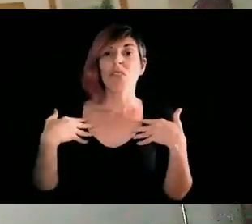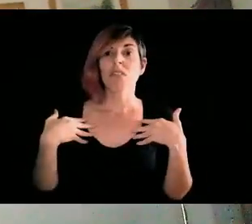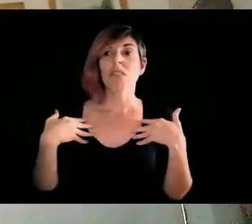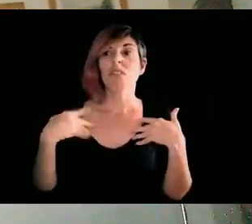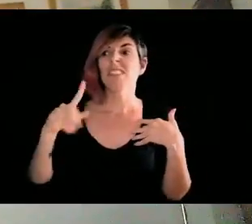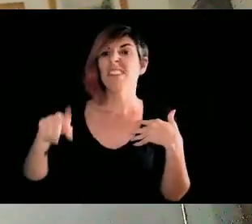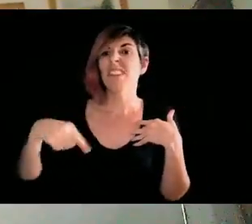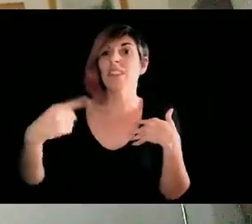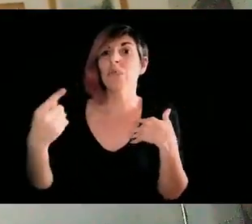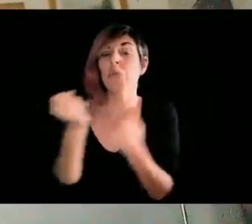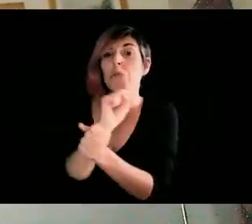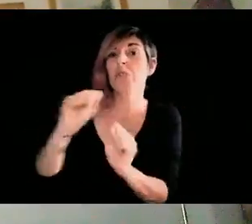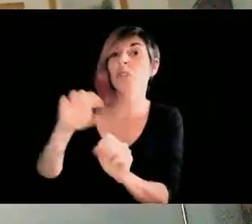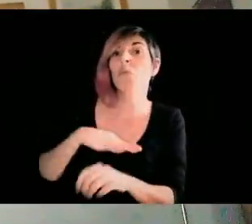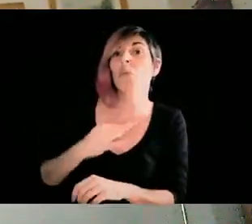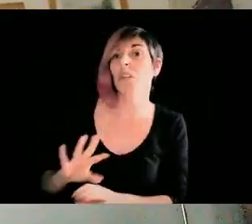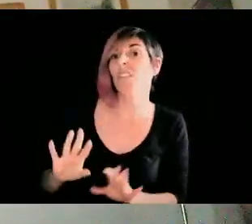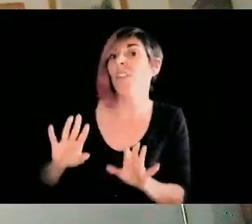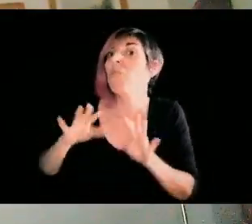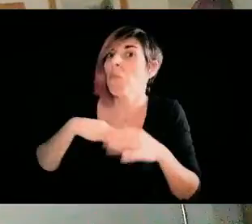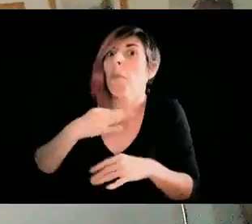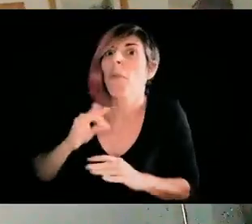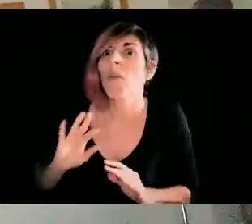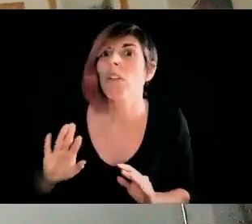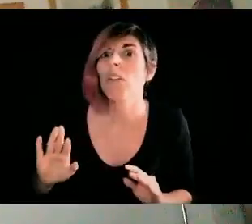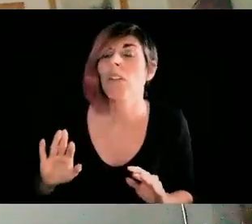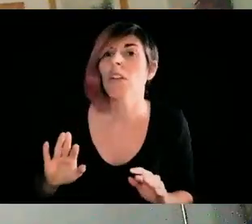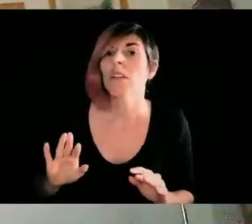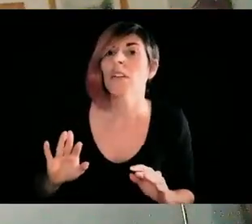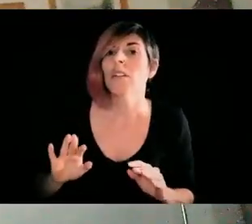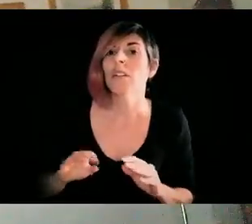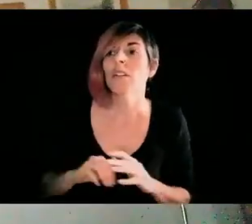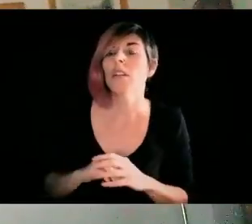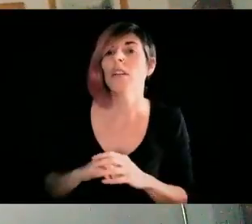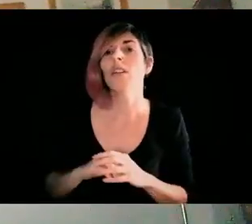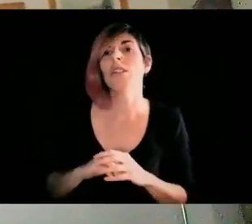evitable más tarde. Si yo ahora me siento mal o me siento triste, quizá